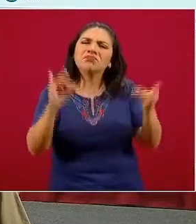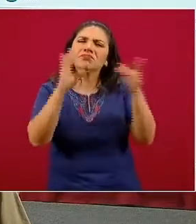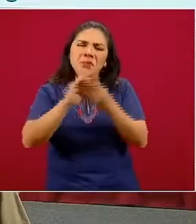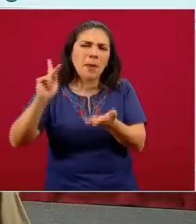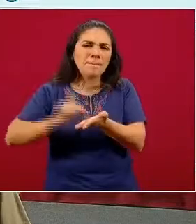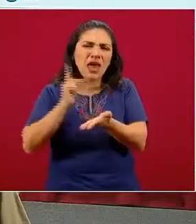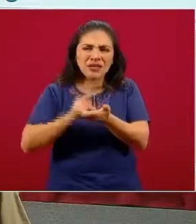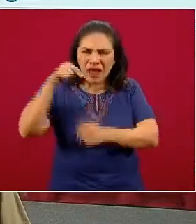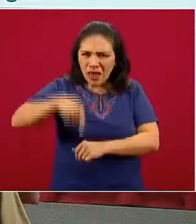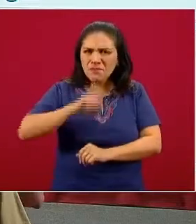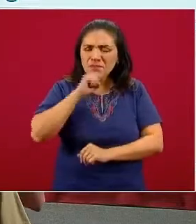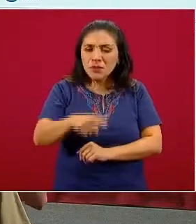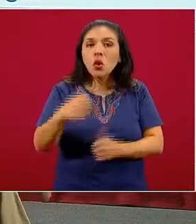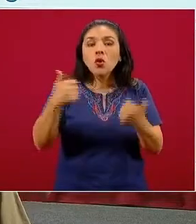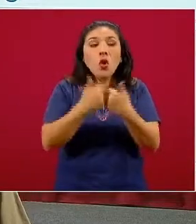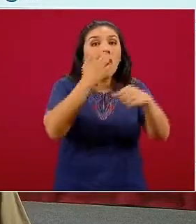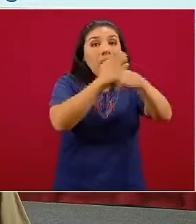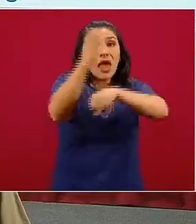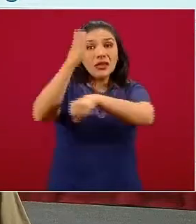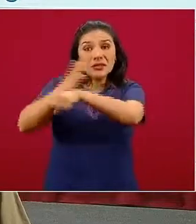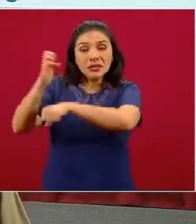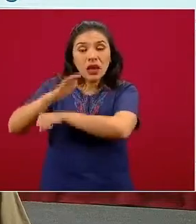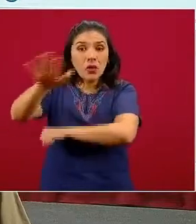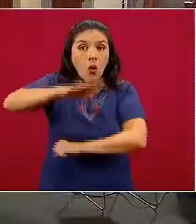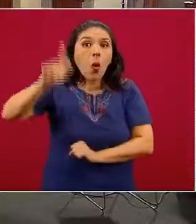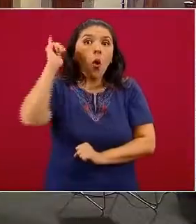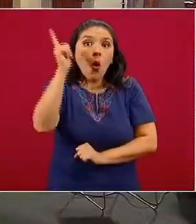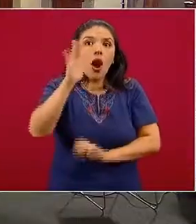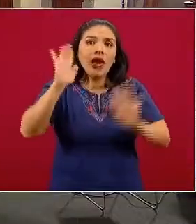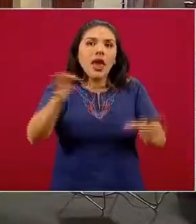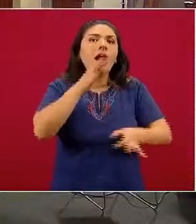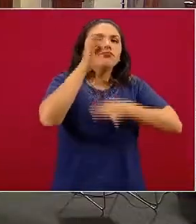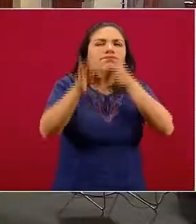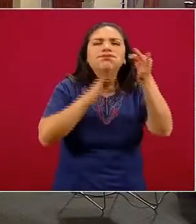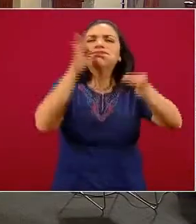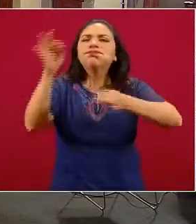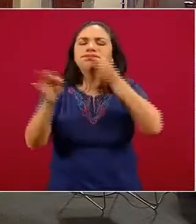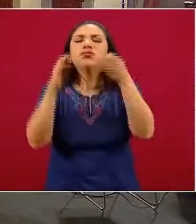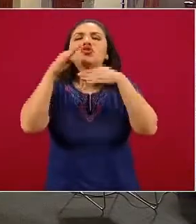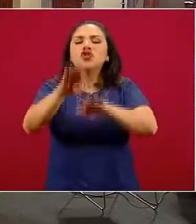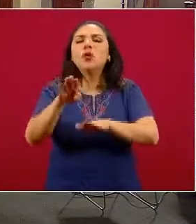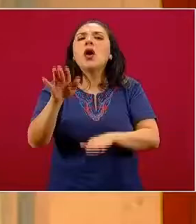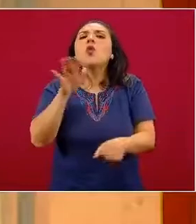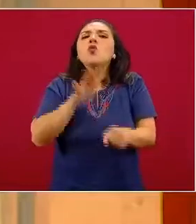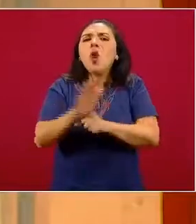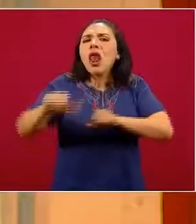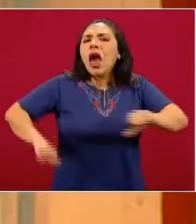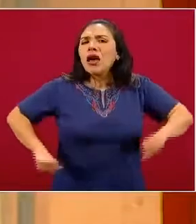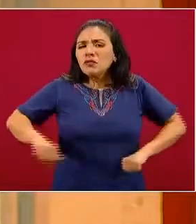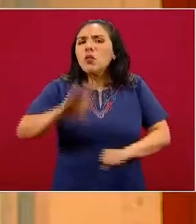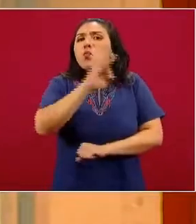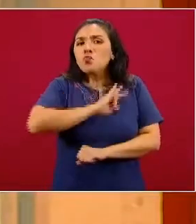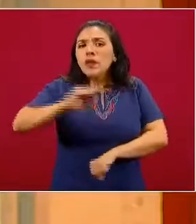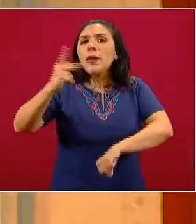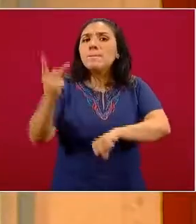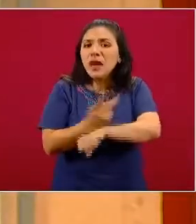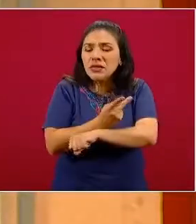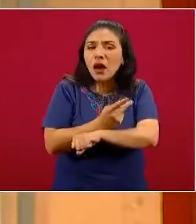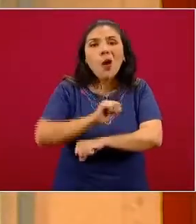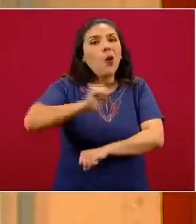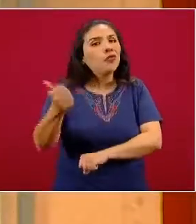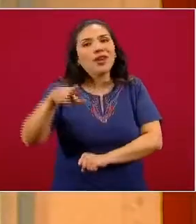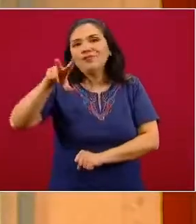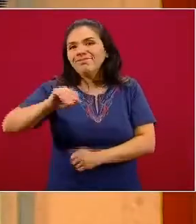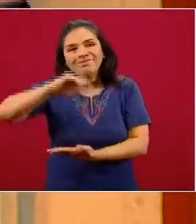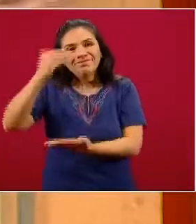esta conferencia y que en las entidades federativas esperamos se están divulgando sobre qué actividades pueden ocurrir y cuáles